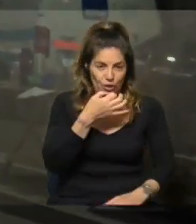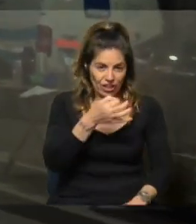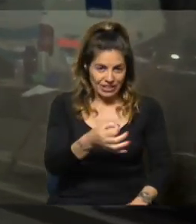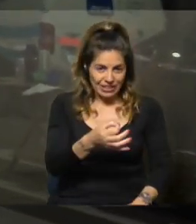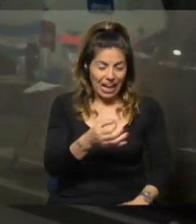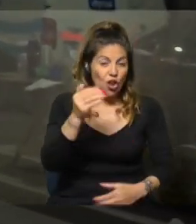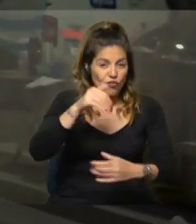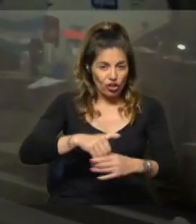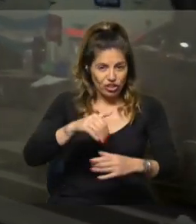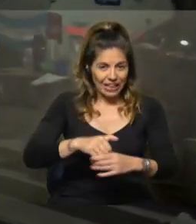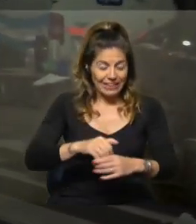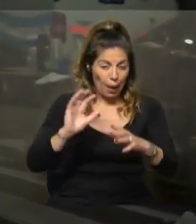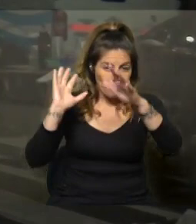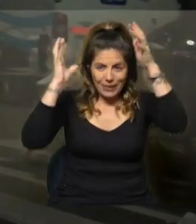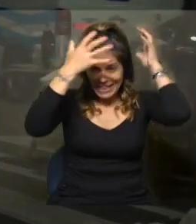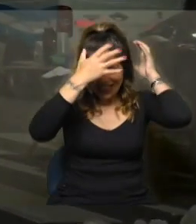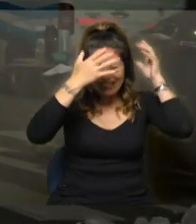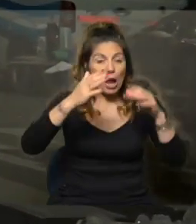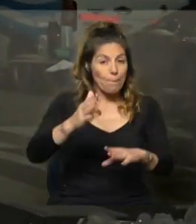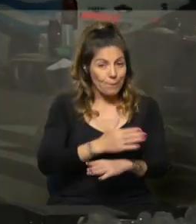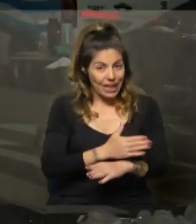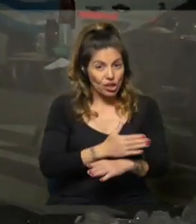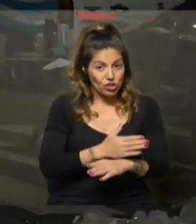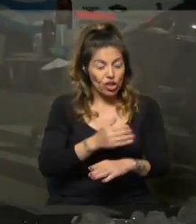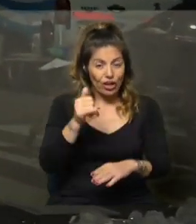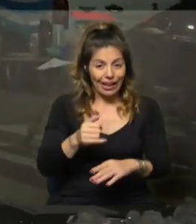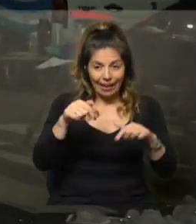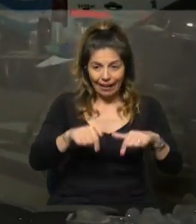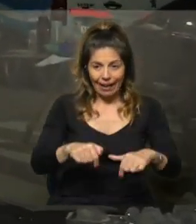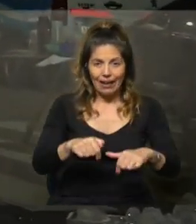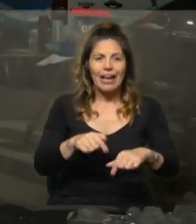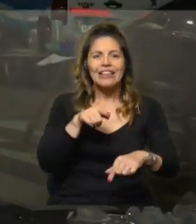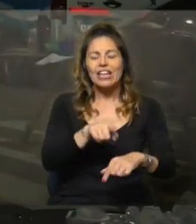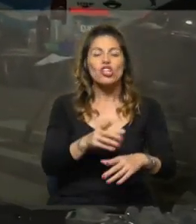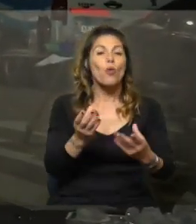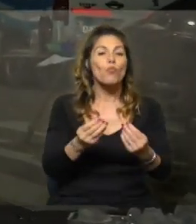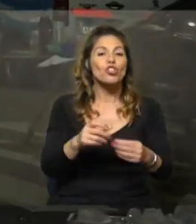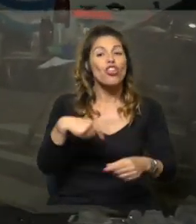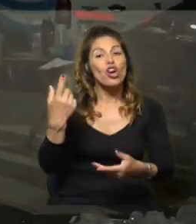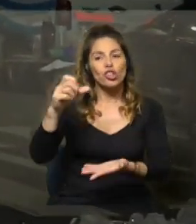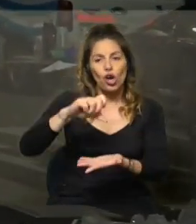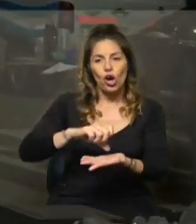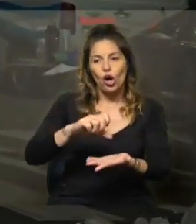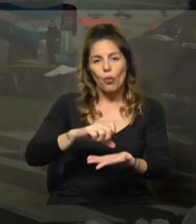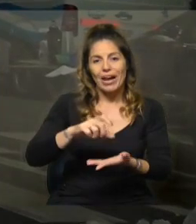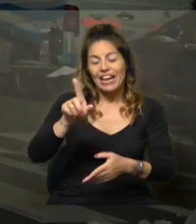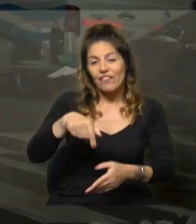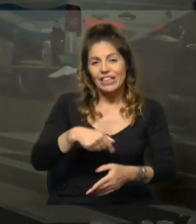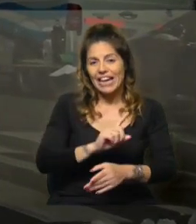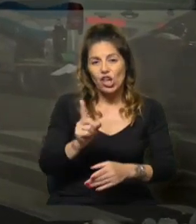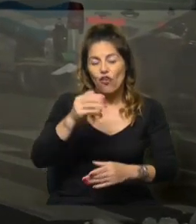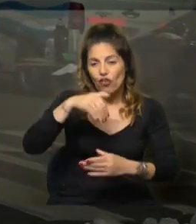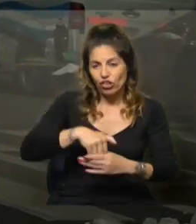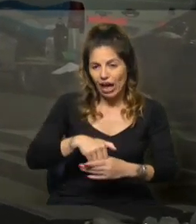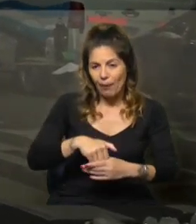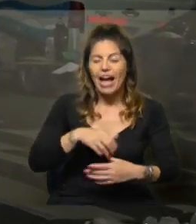en los votantes de mi ley eran menos que los que hay acá entre ellos había muchos extranjeros que explicaban que no votaban